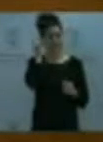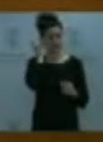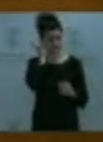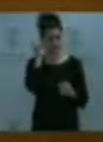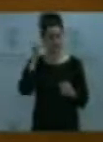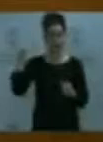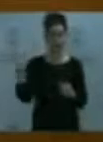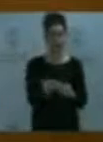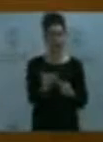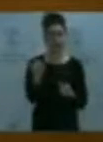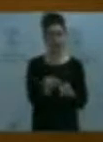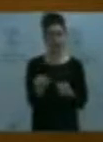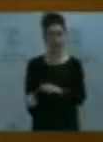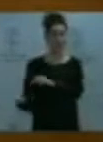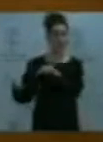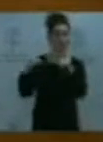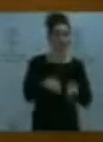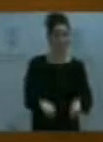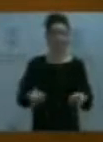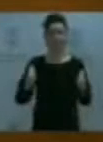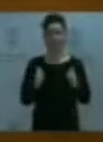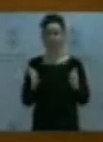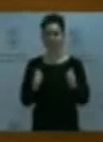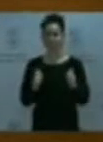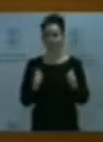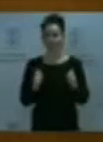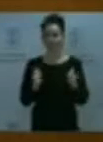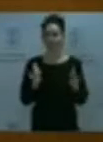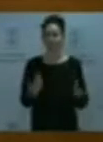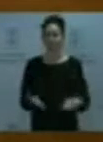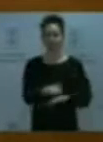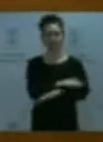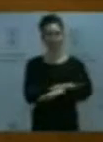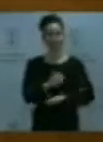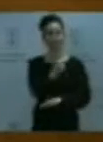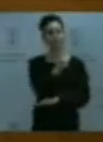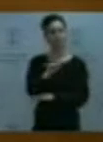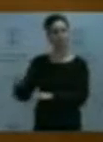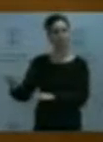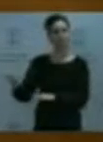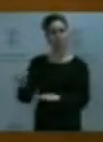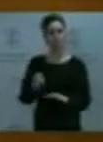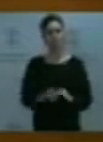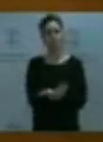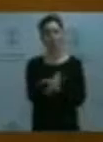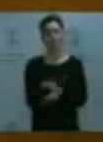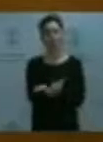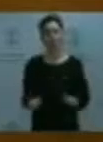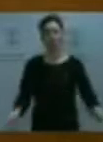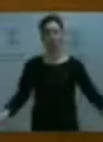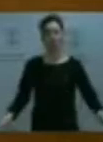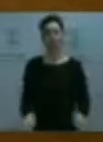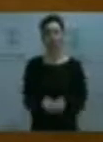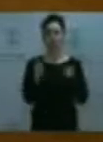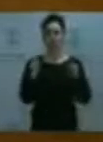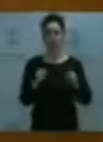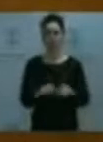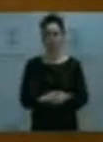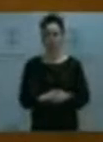Gobierno da la espalda también a la natalidad. Y claro, cuando se ven